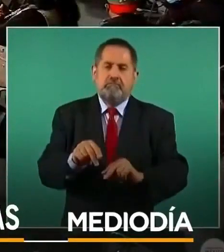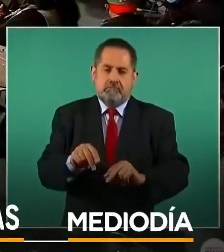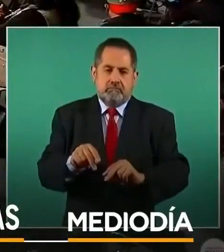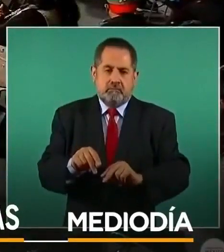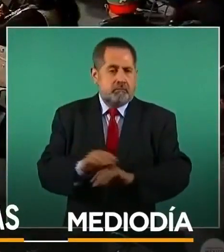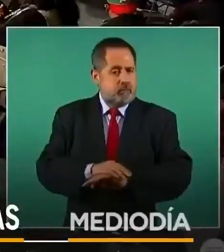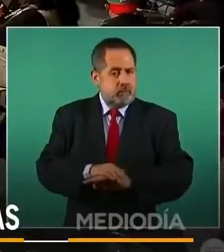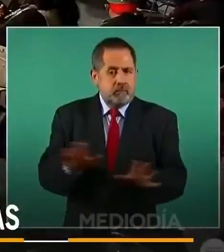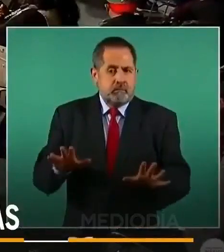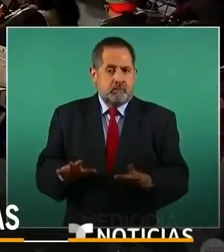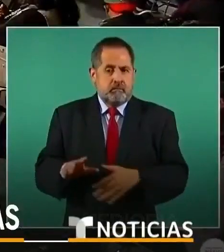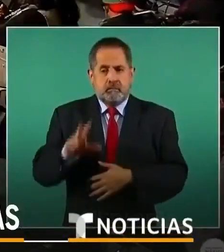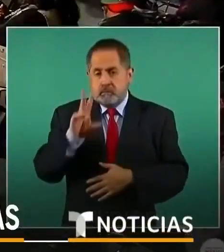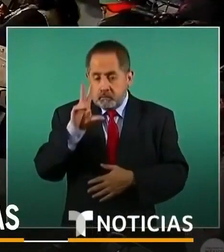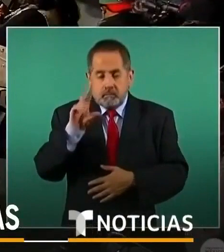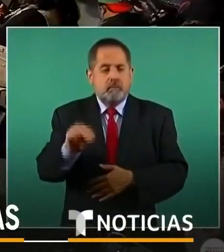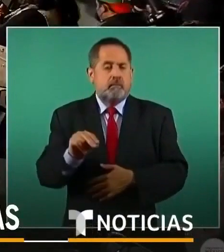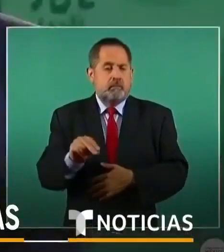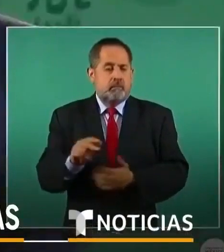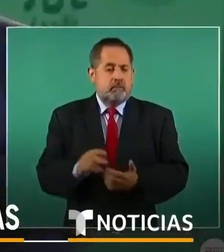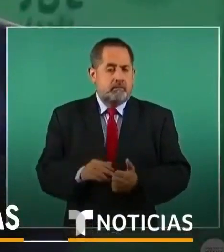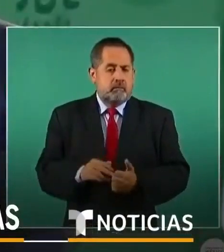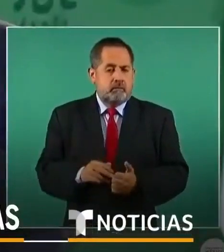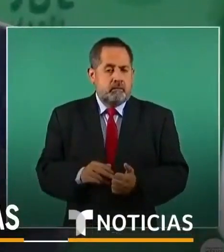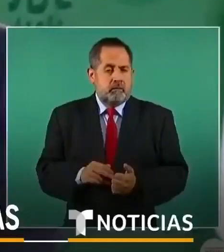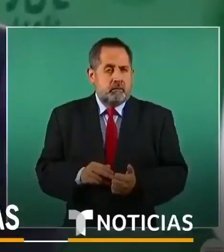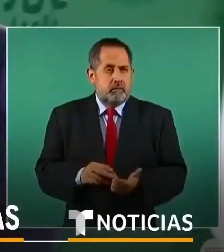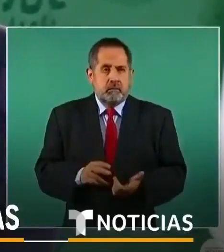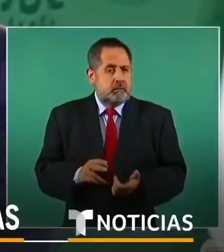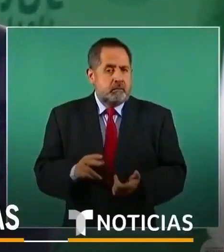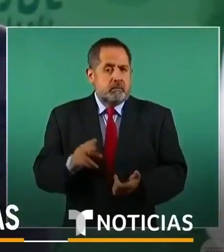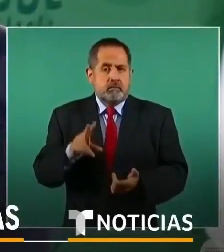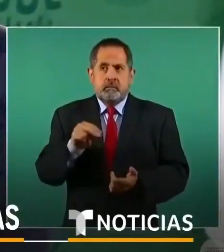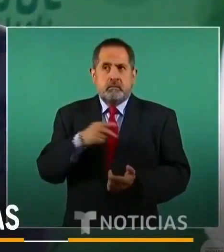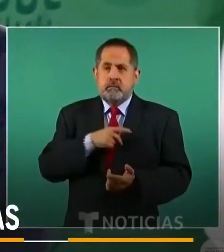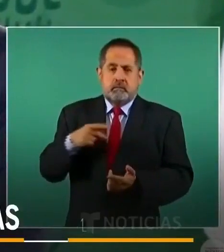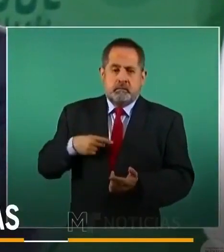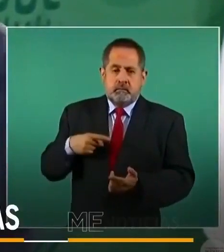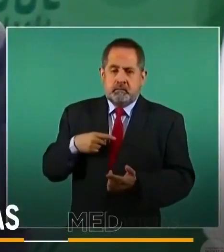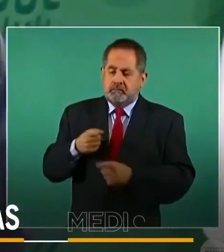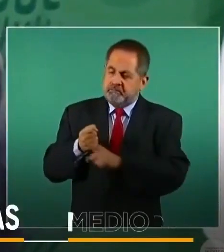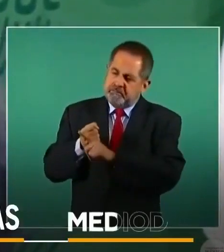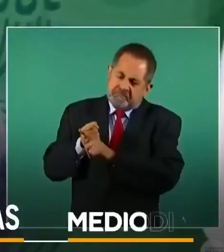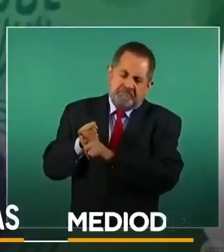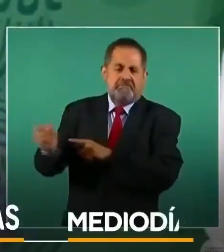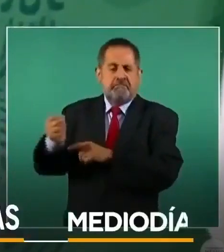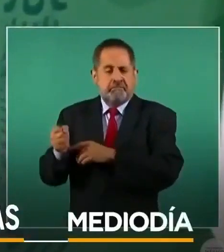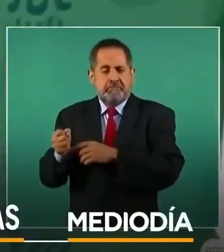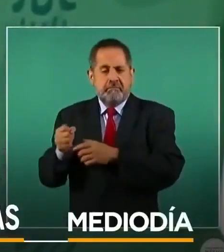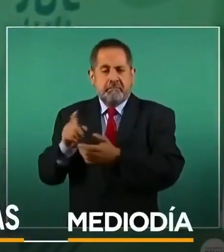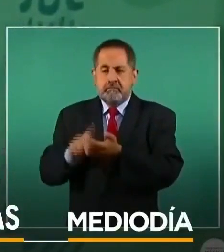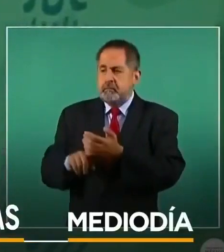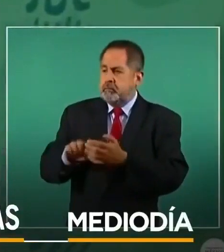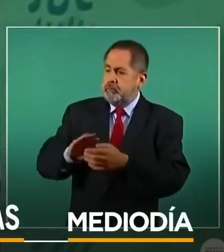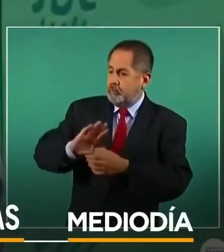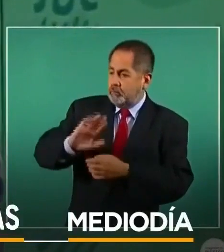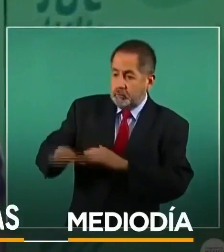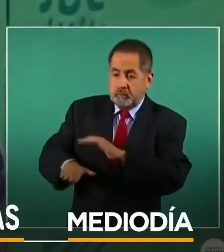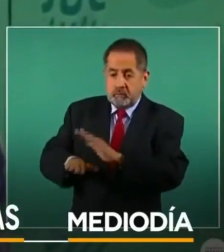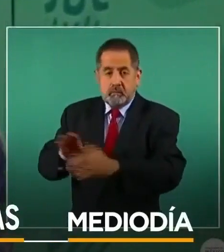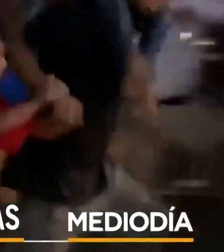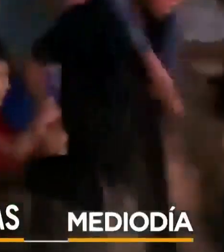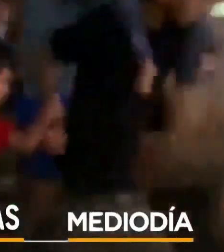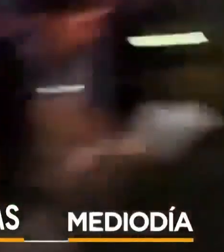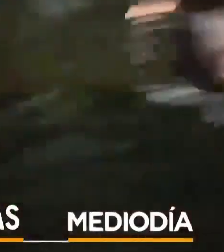y que mucho menos se fuese a agredir y que perdieran la vida